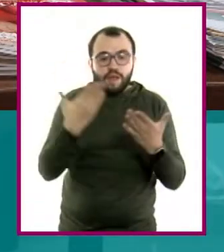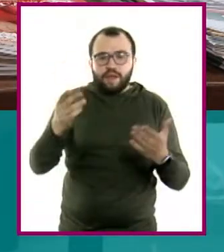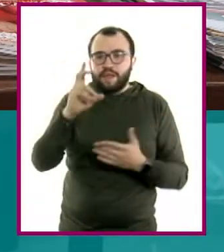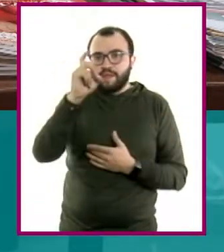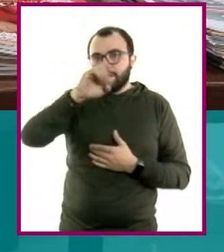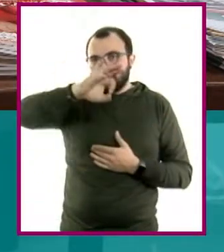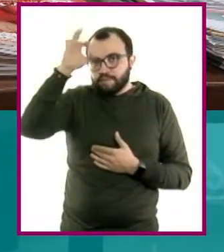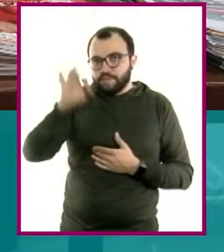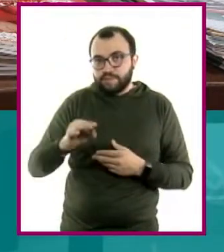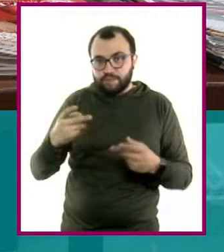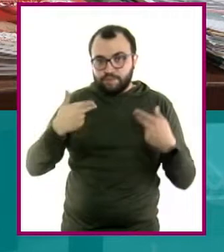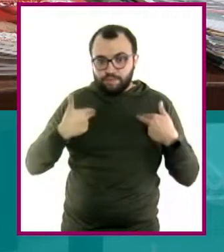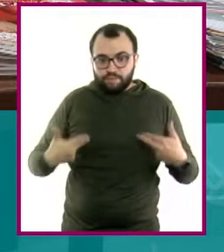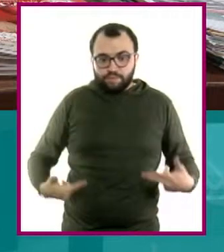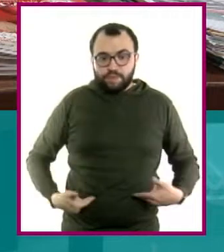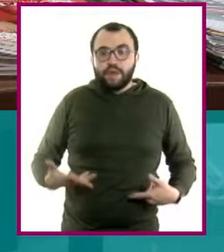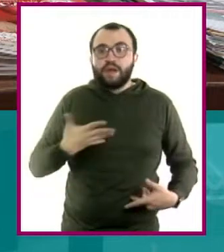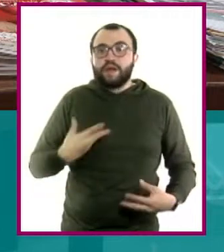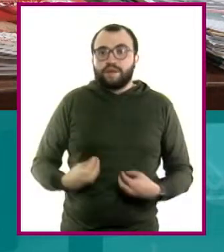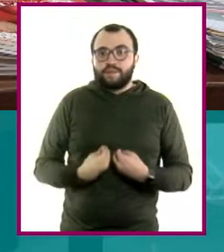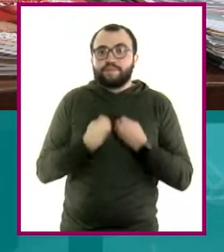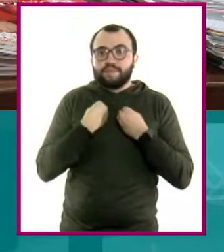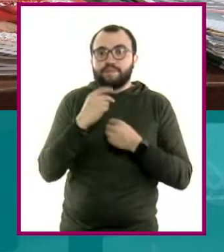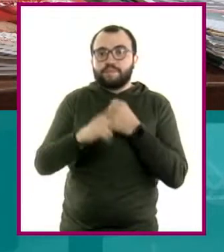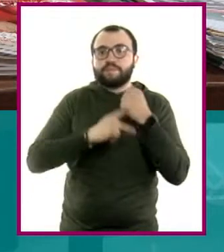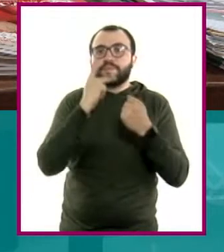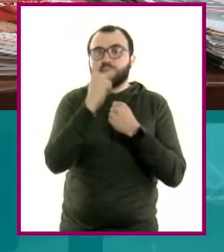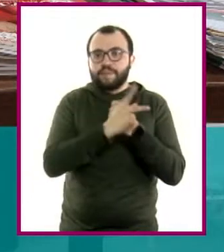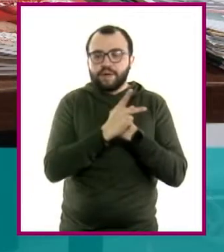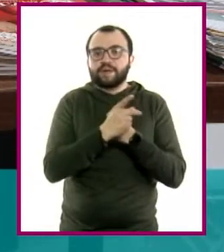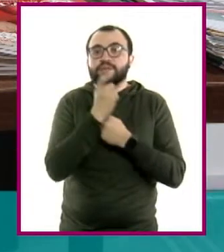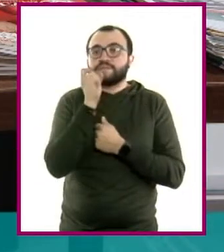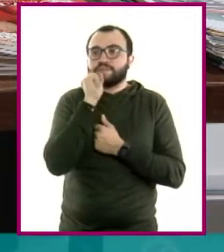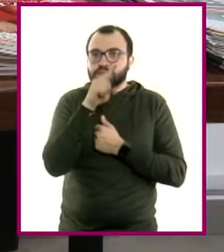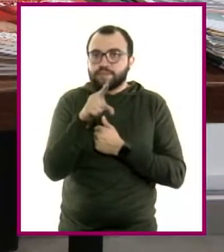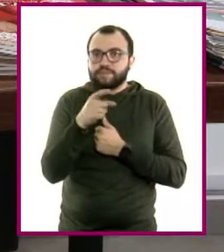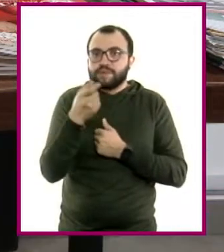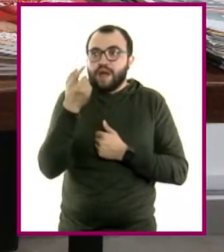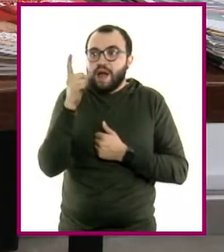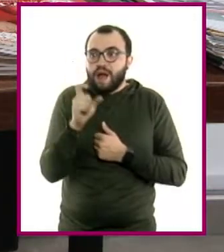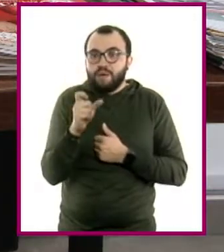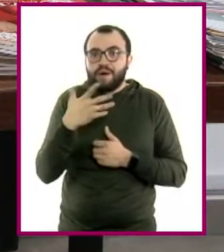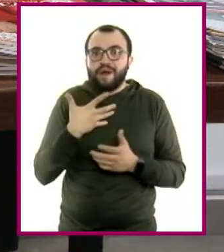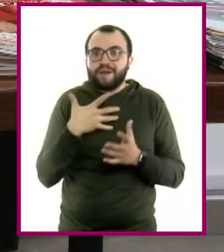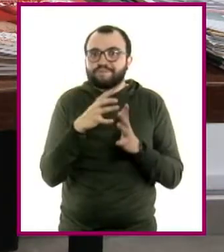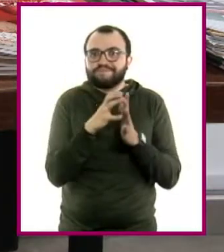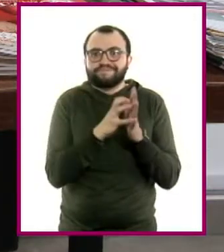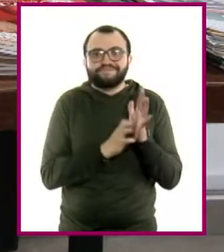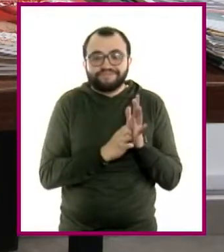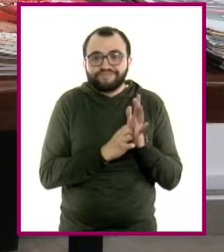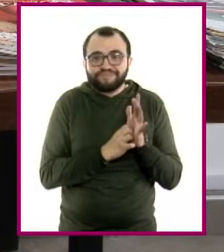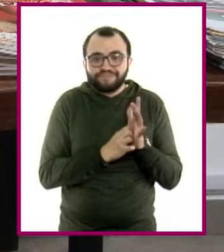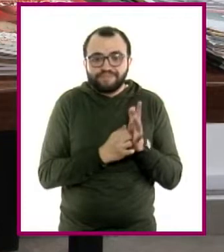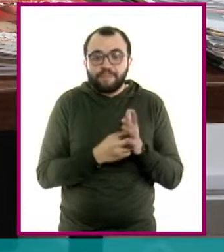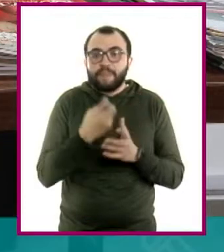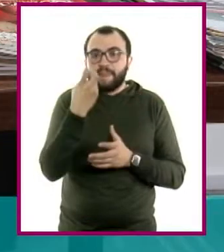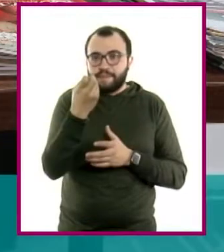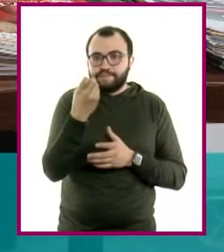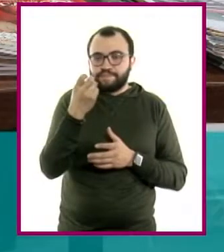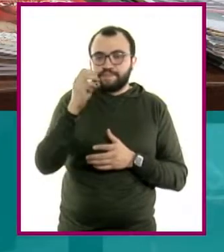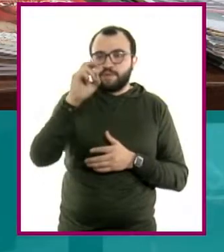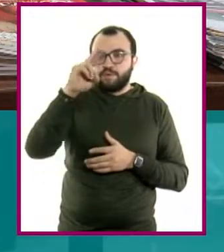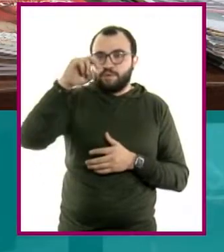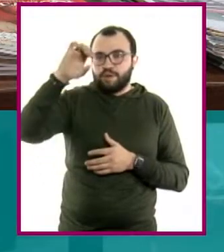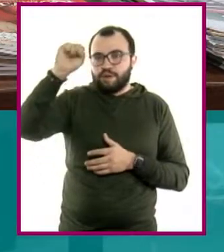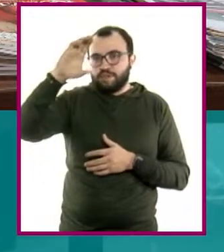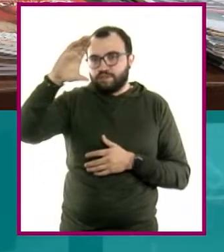30% de la humanidad vive en países cuyos recursos de agua son escasos. Según el Programa Hidrológico de la UNESCO, en el